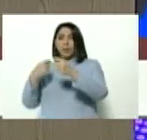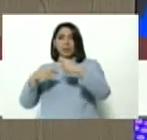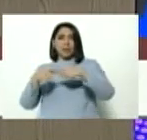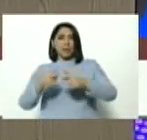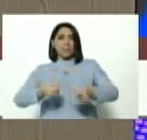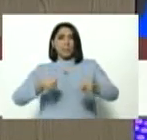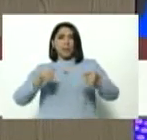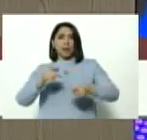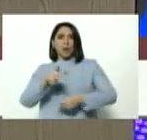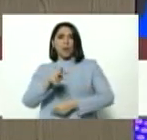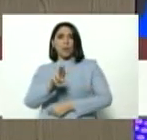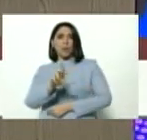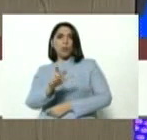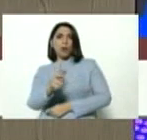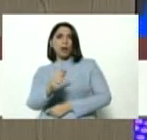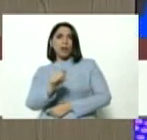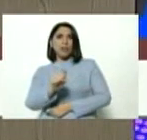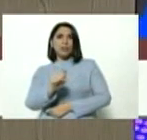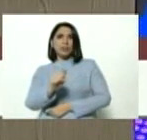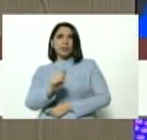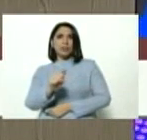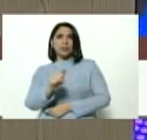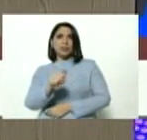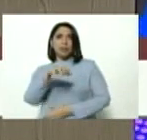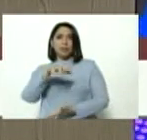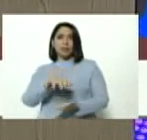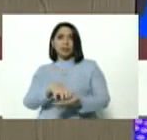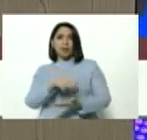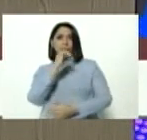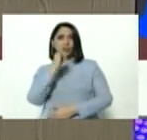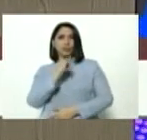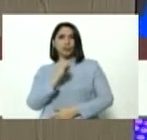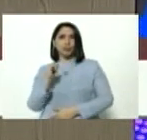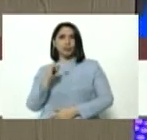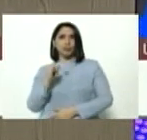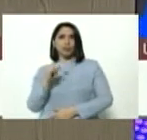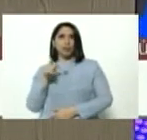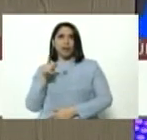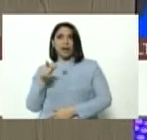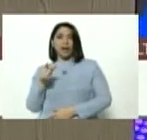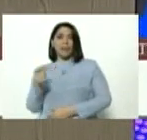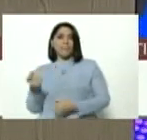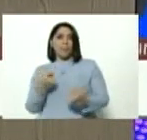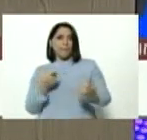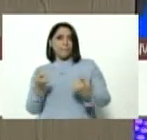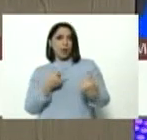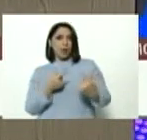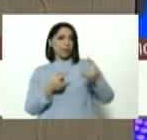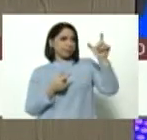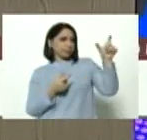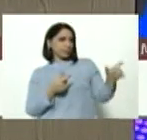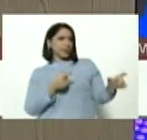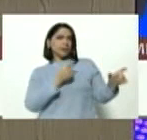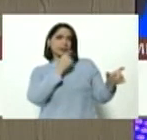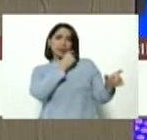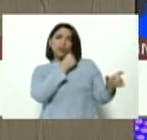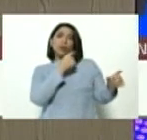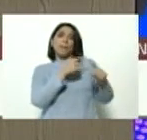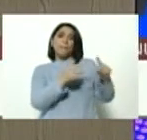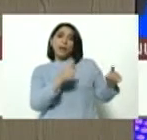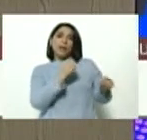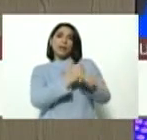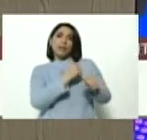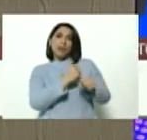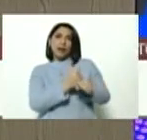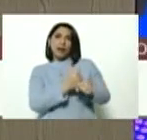estado Zulia. Ese comerciante del estado Zulia le proveía a esta señora mercancía para que ella trabajara a